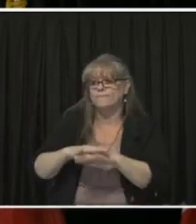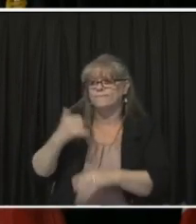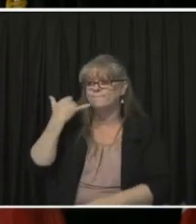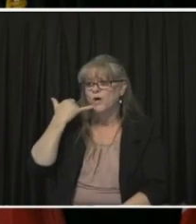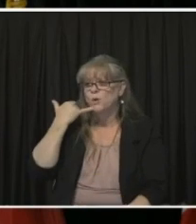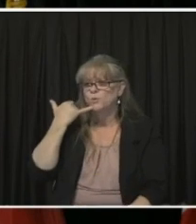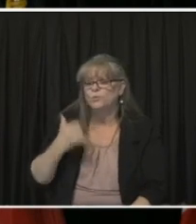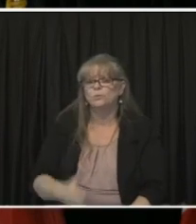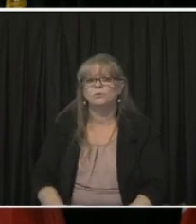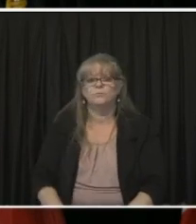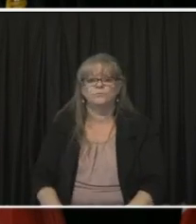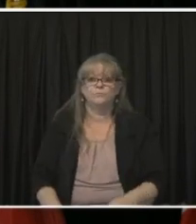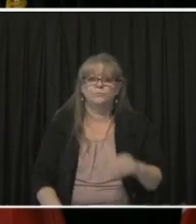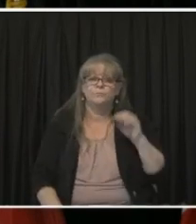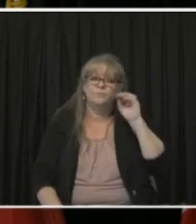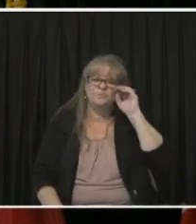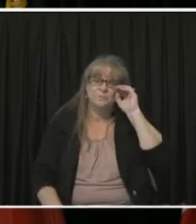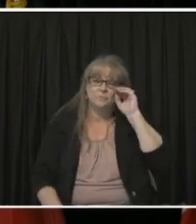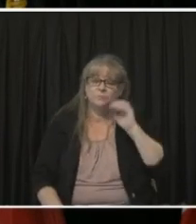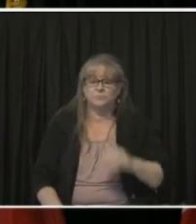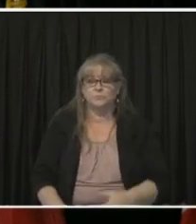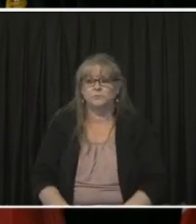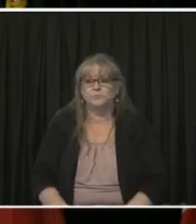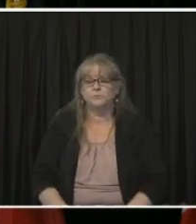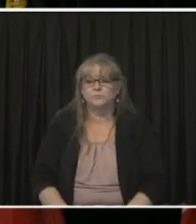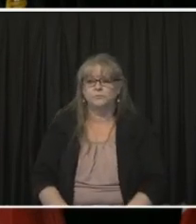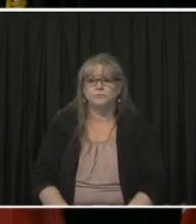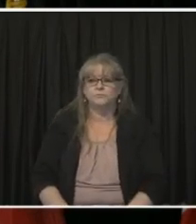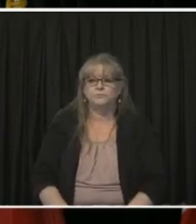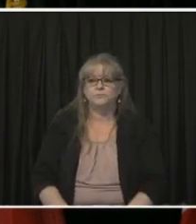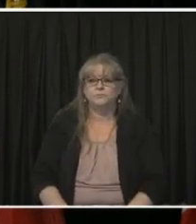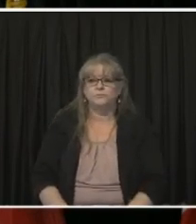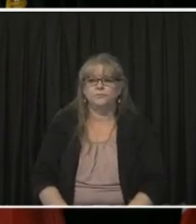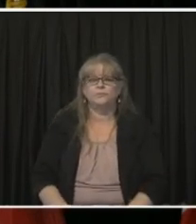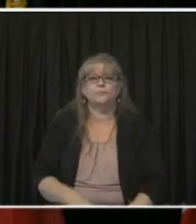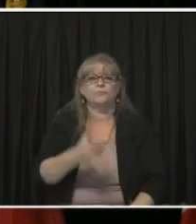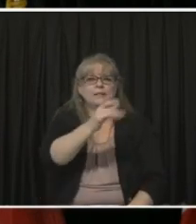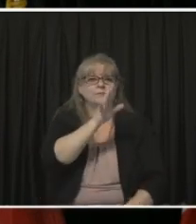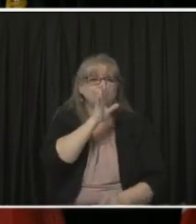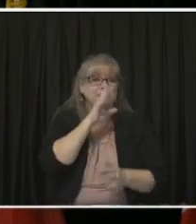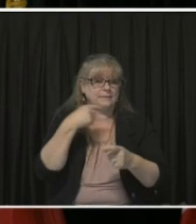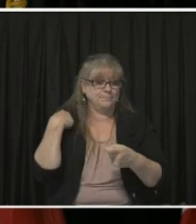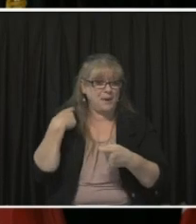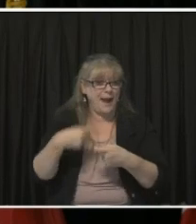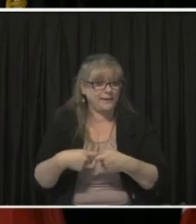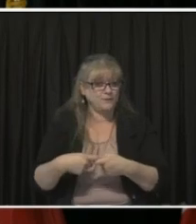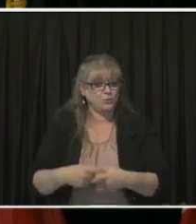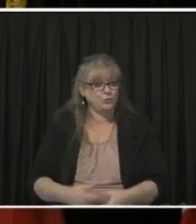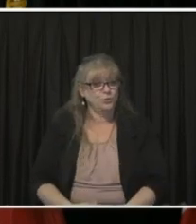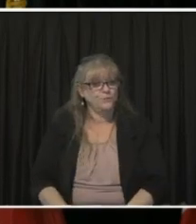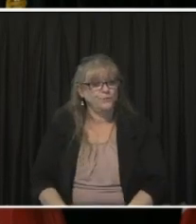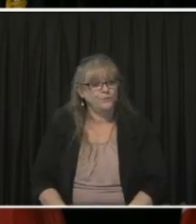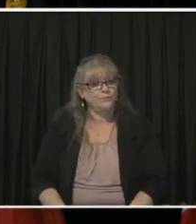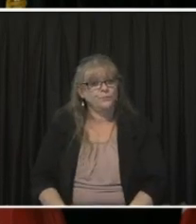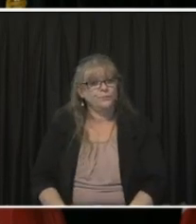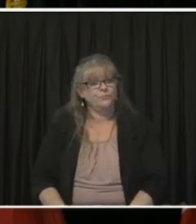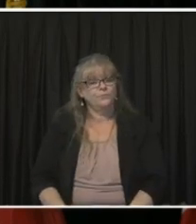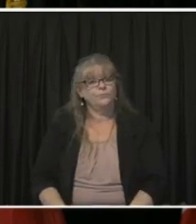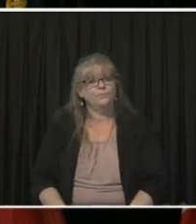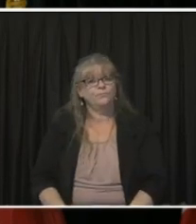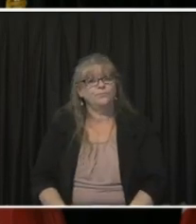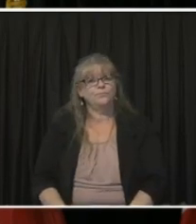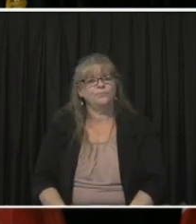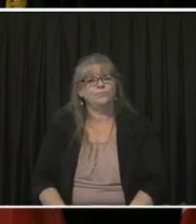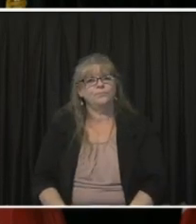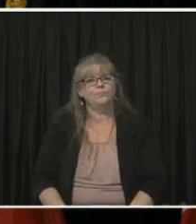Hello, Governor. I'm Jesus Carrasquel from Noticias Univision. In Spanish, Governor, Safer at Home sugiere a las personas a salir con